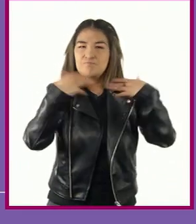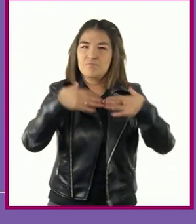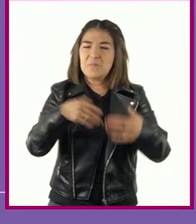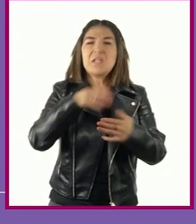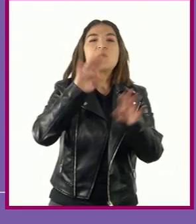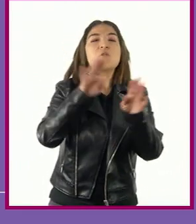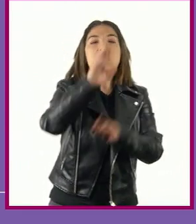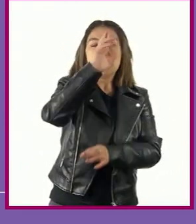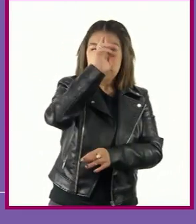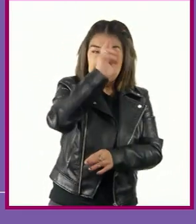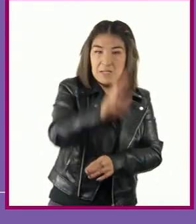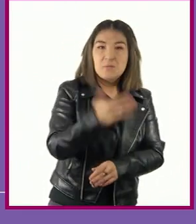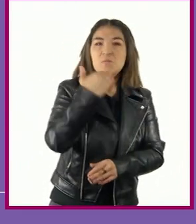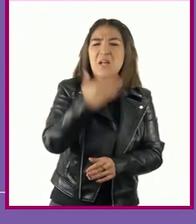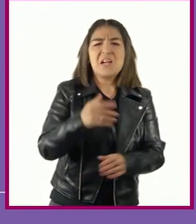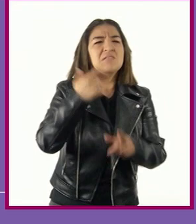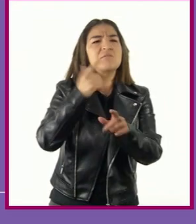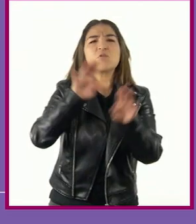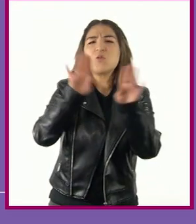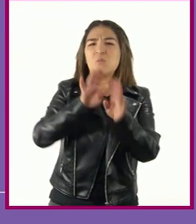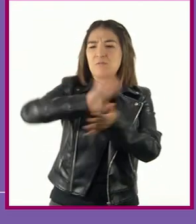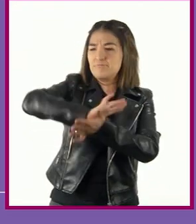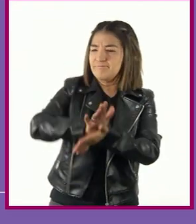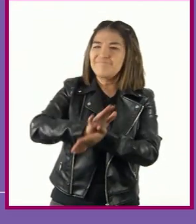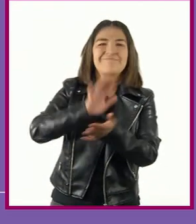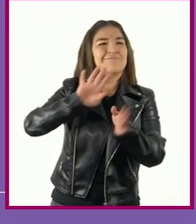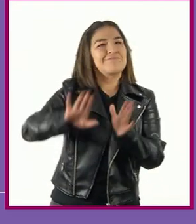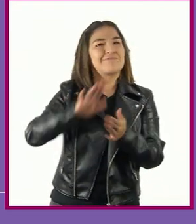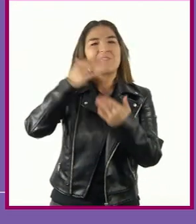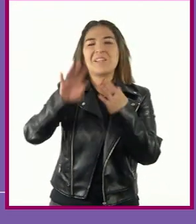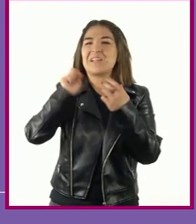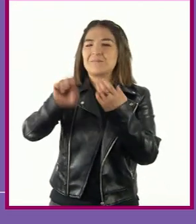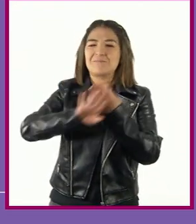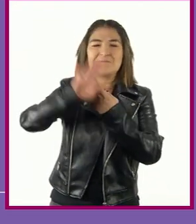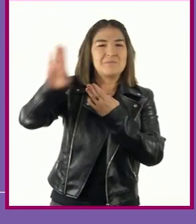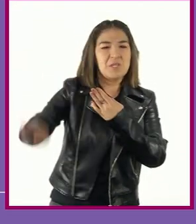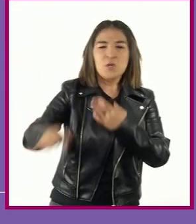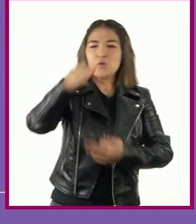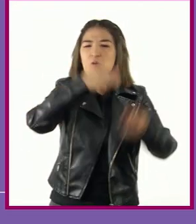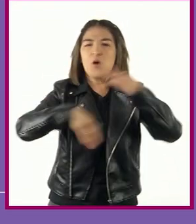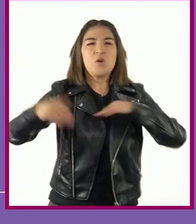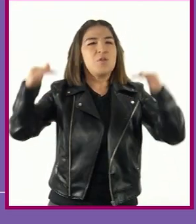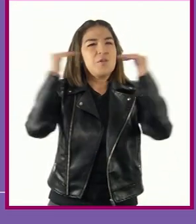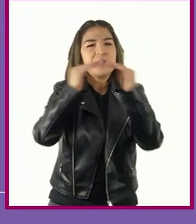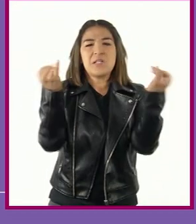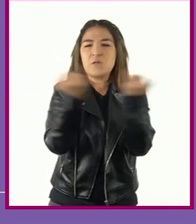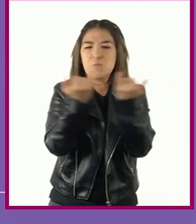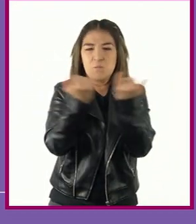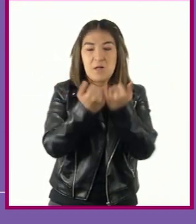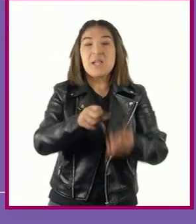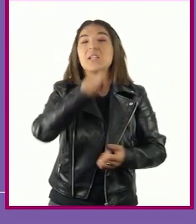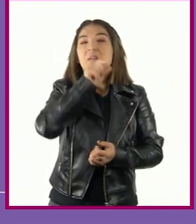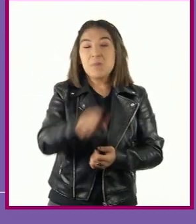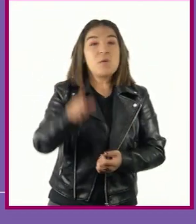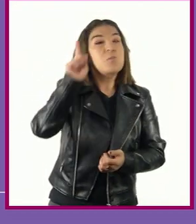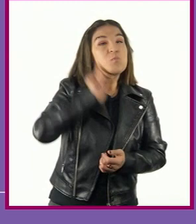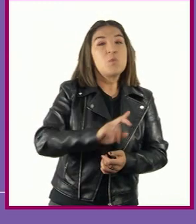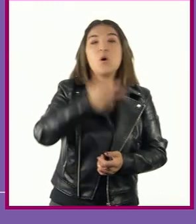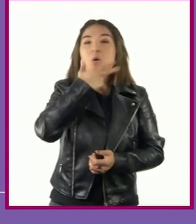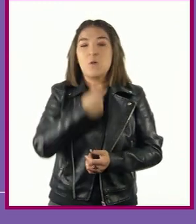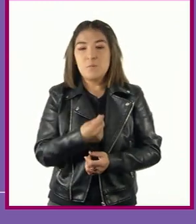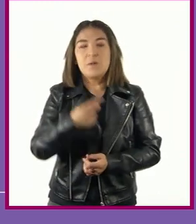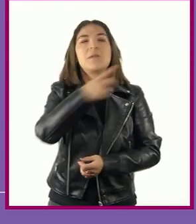de discriminación y ser igual para todas las personas. Asimismo, deben garantizar que hombres y